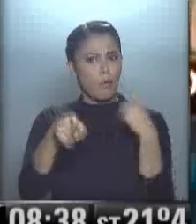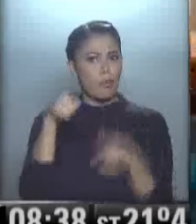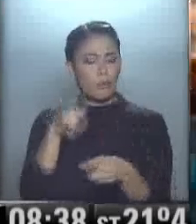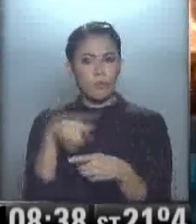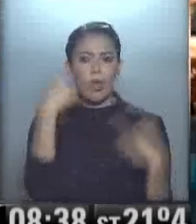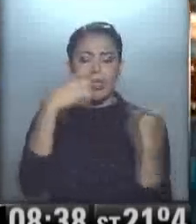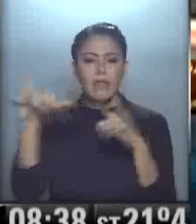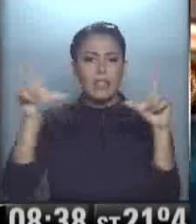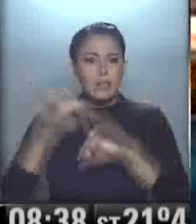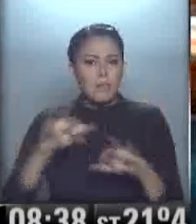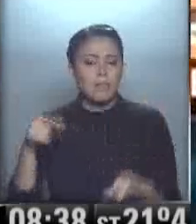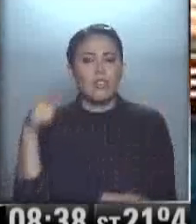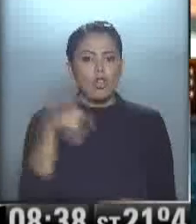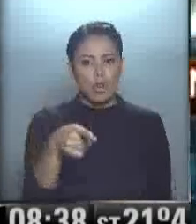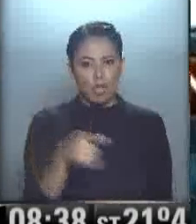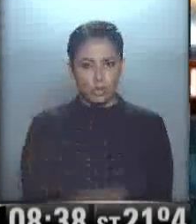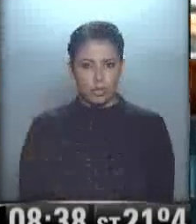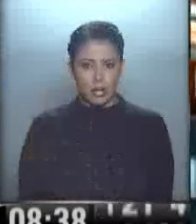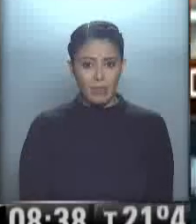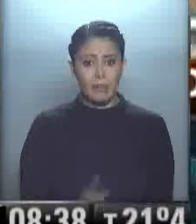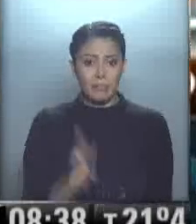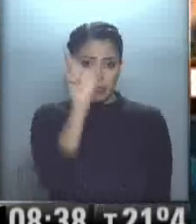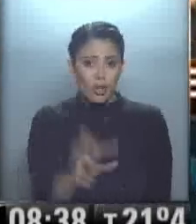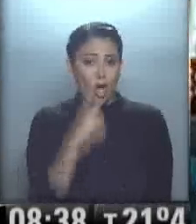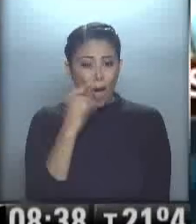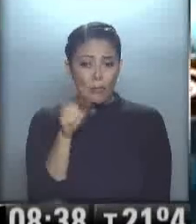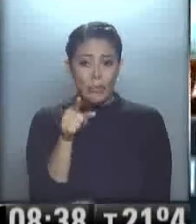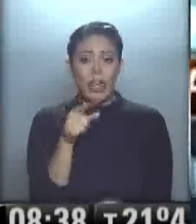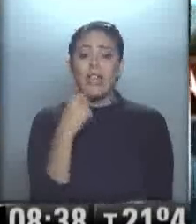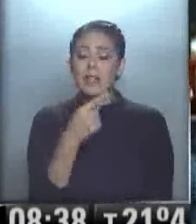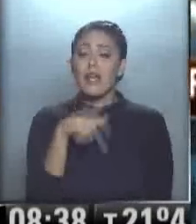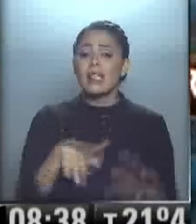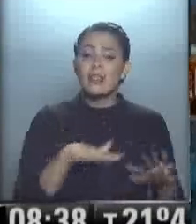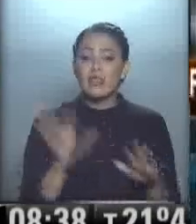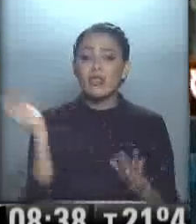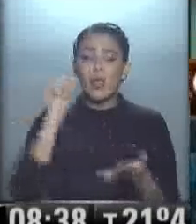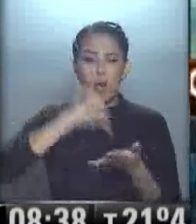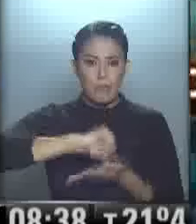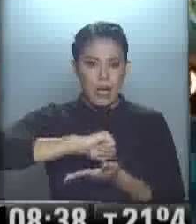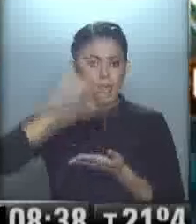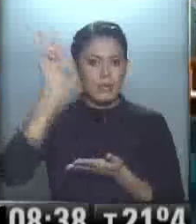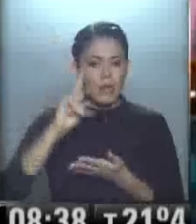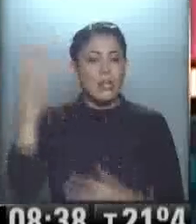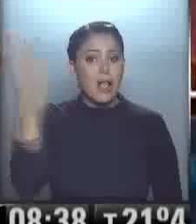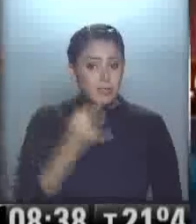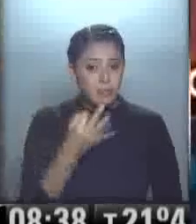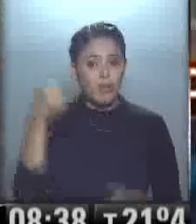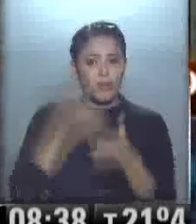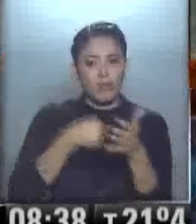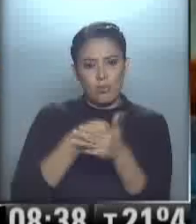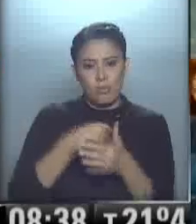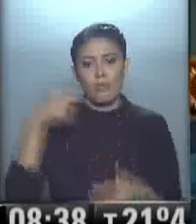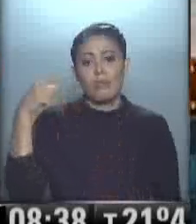puntos para atacar el discurso de este hombre, que dice que lo que está sucediendo en el país es un golpe de